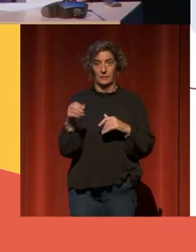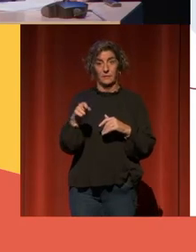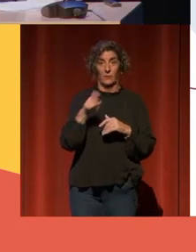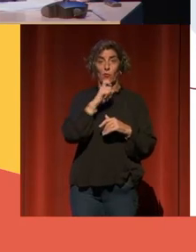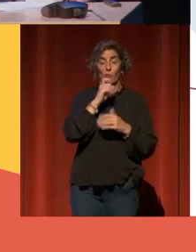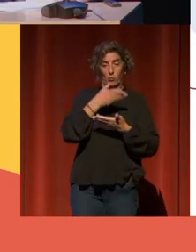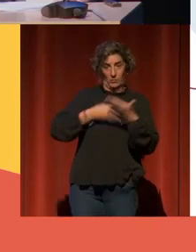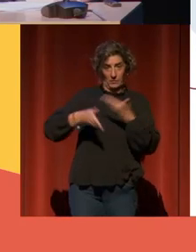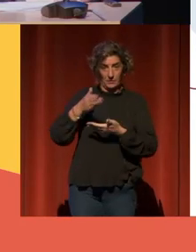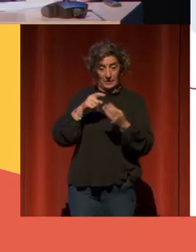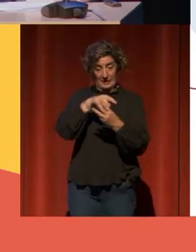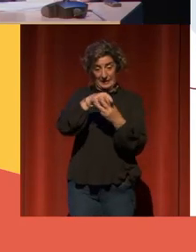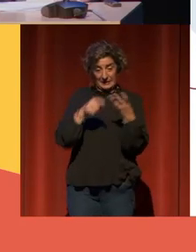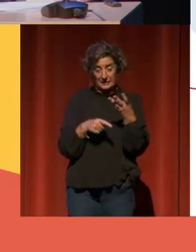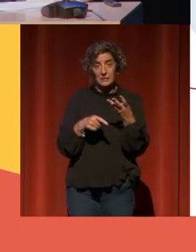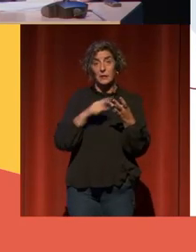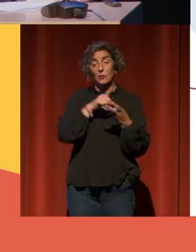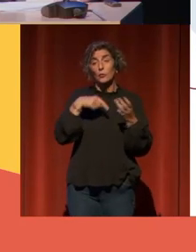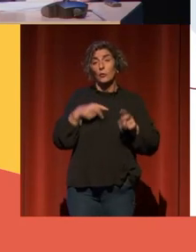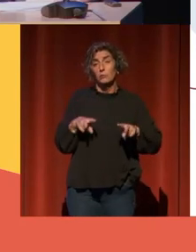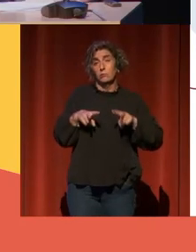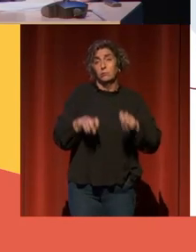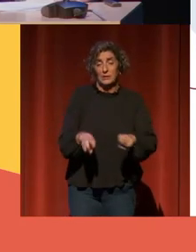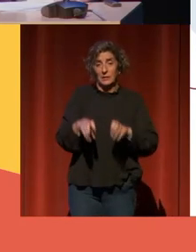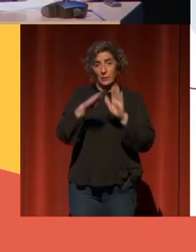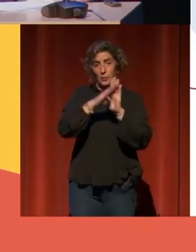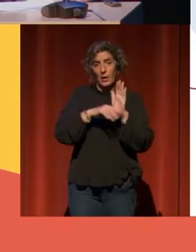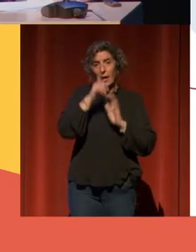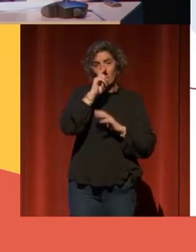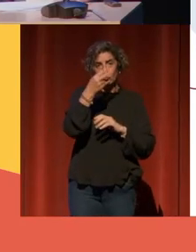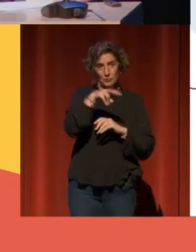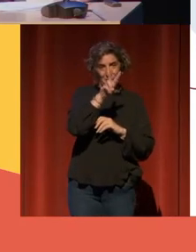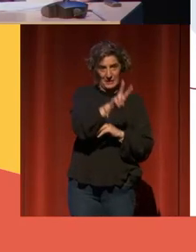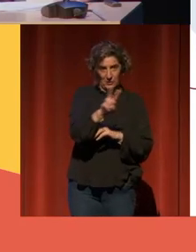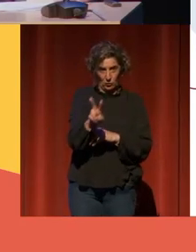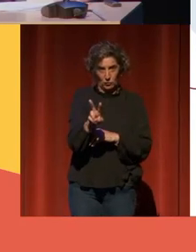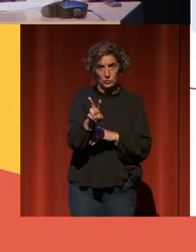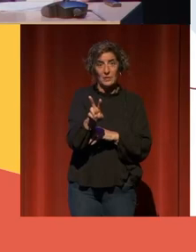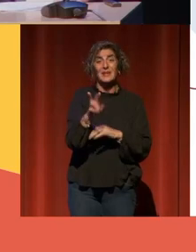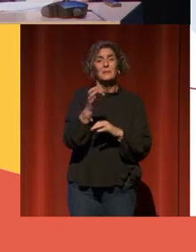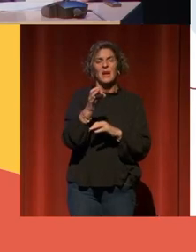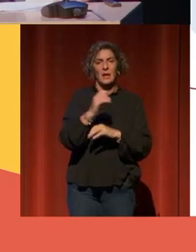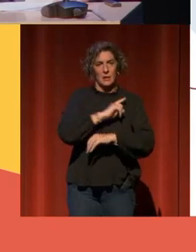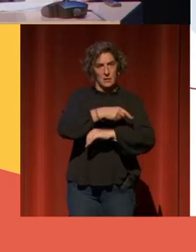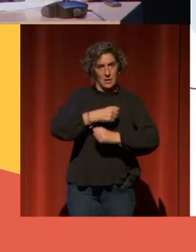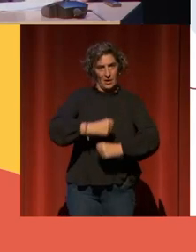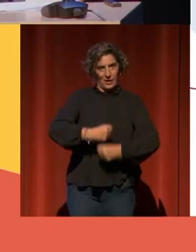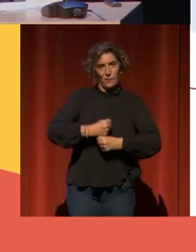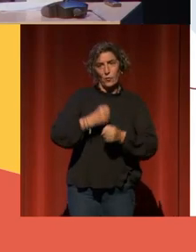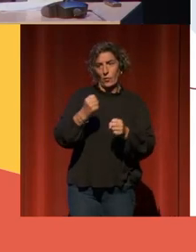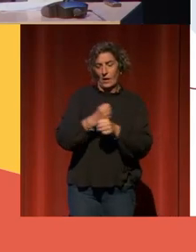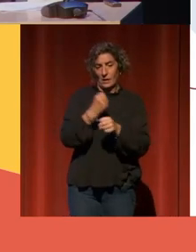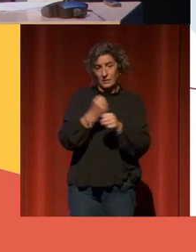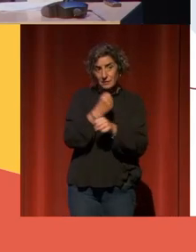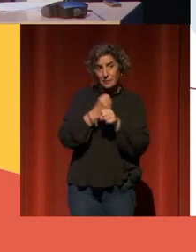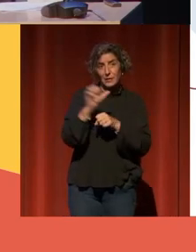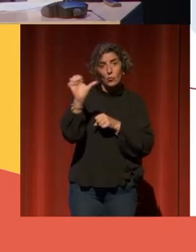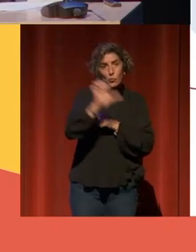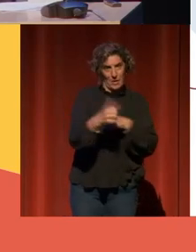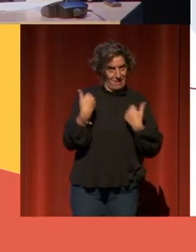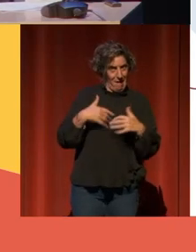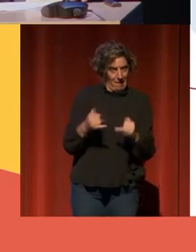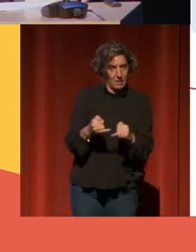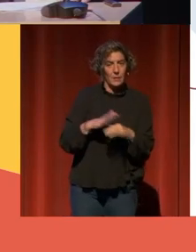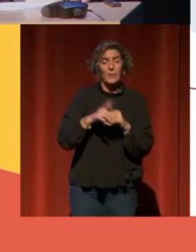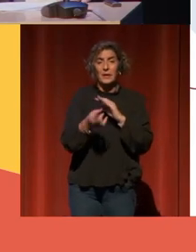algo lanzamos Este programa en 2022 para reforzar el trabajo europeo